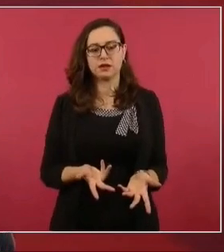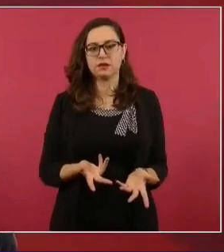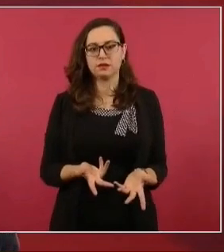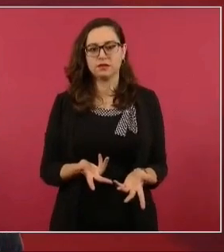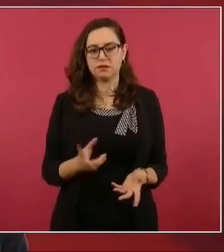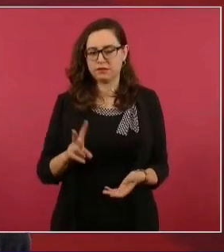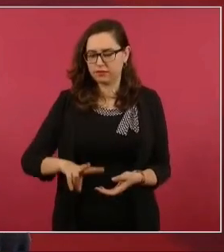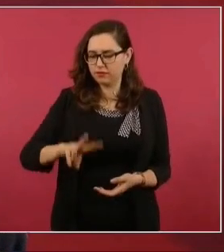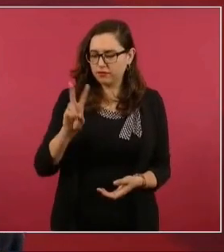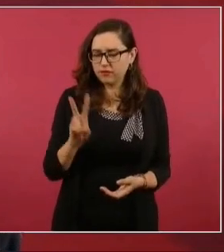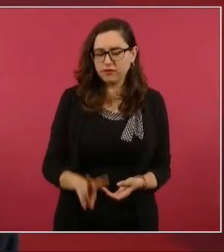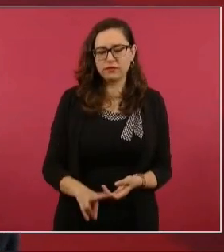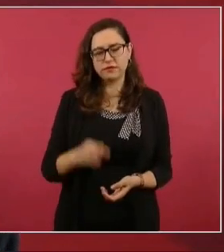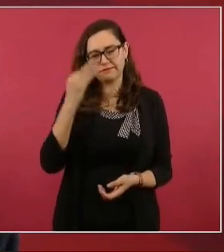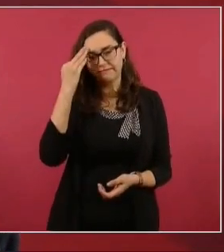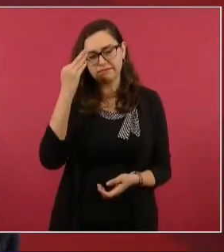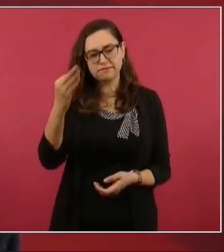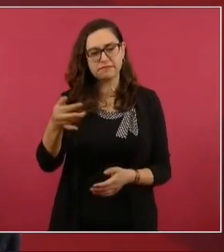profunda,